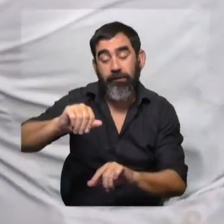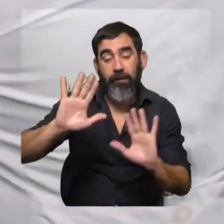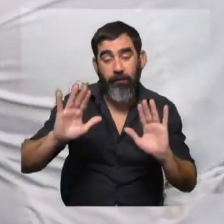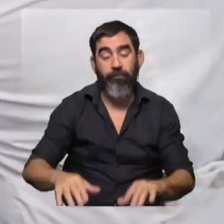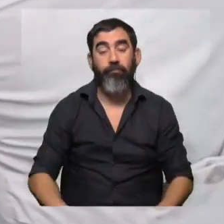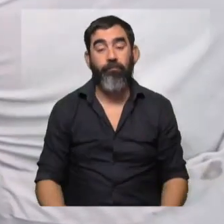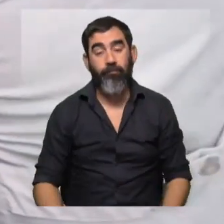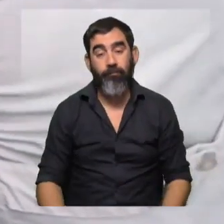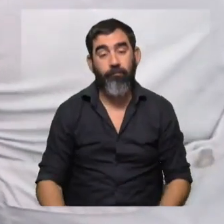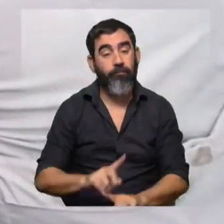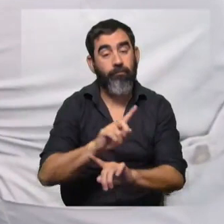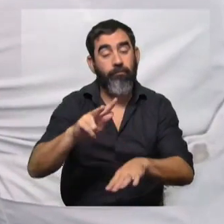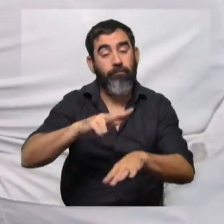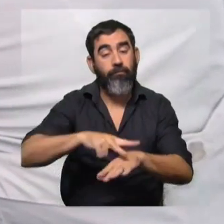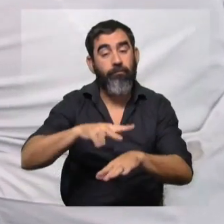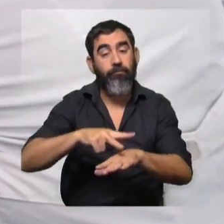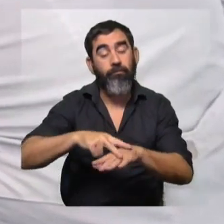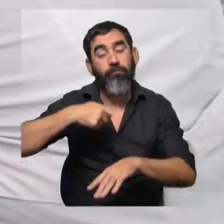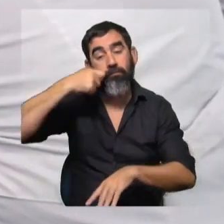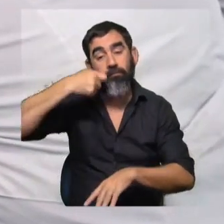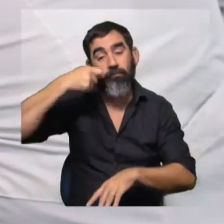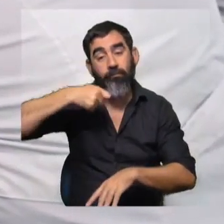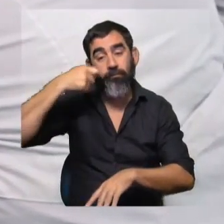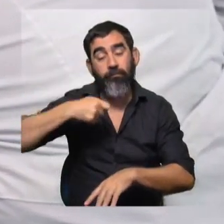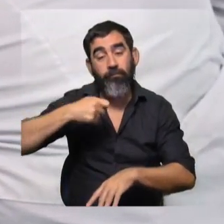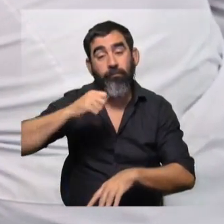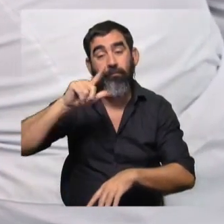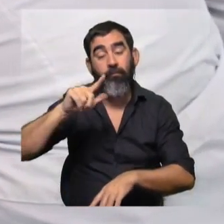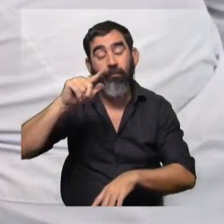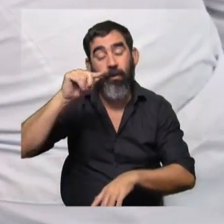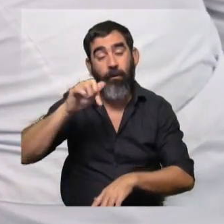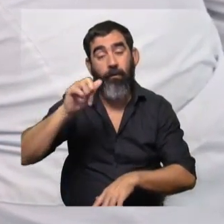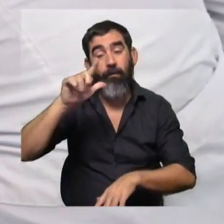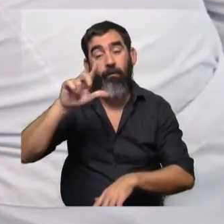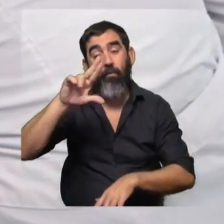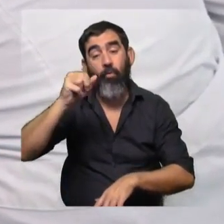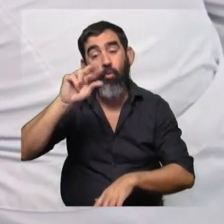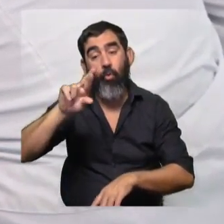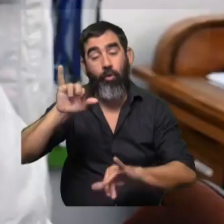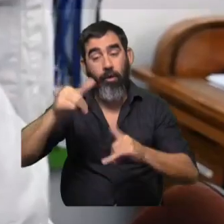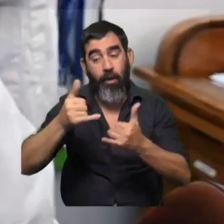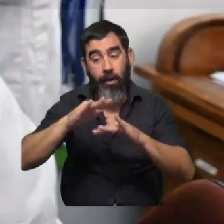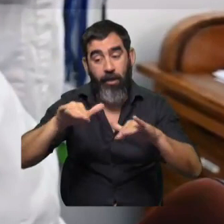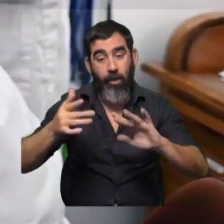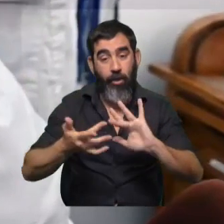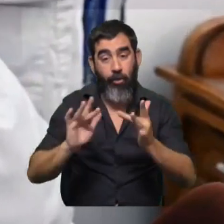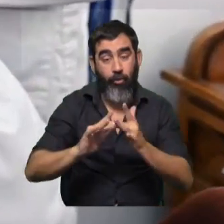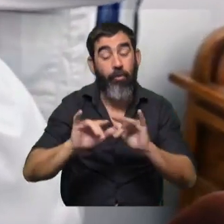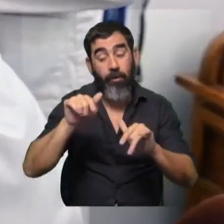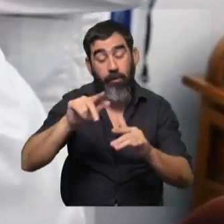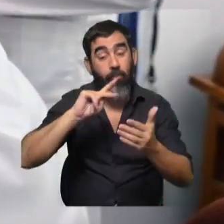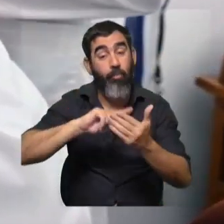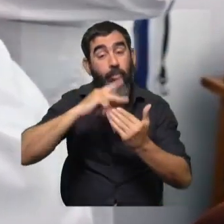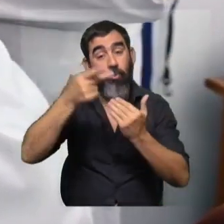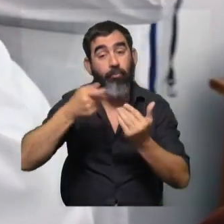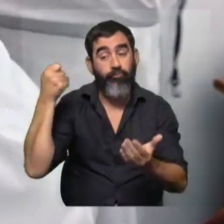fluorada. Tampoco se recomienda el uso de pastas dentales con altos contenidos de flúor en niños ya expuestos. Hay que resaltar que este proyecto